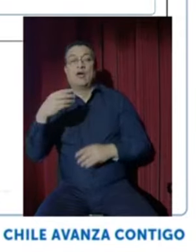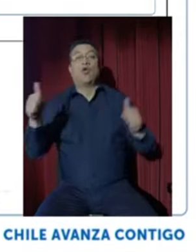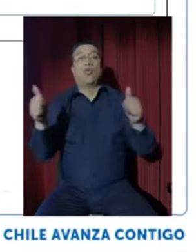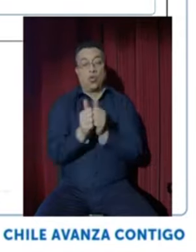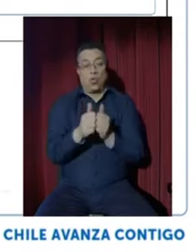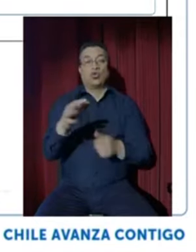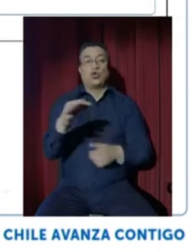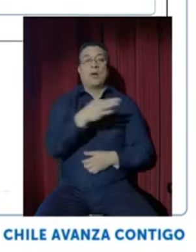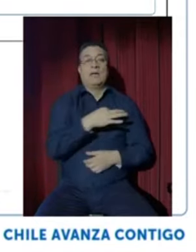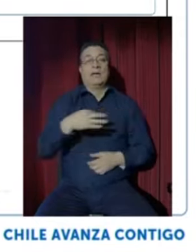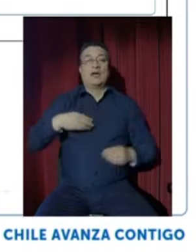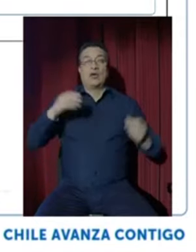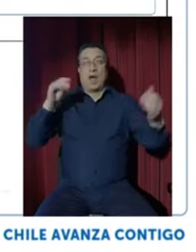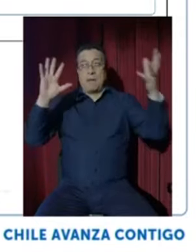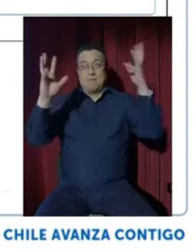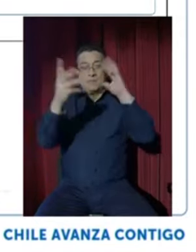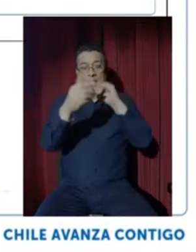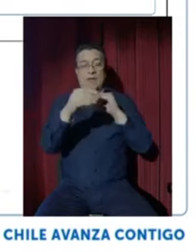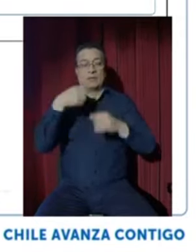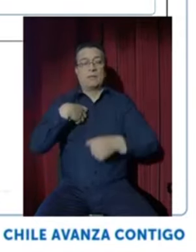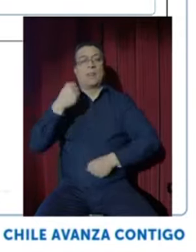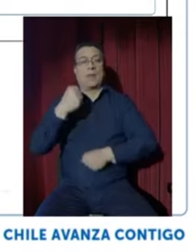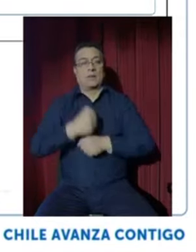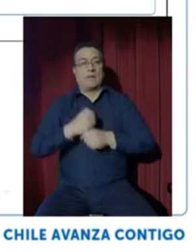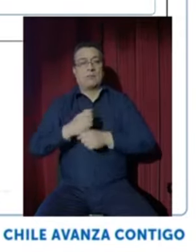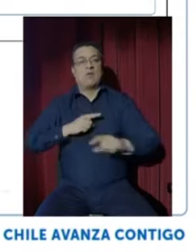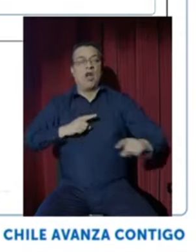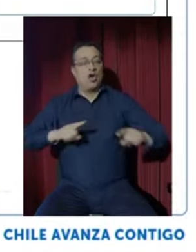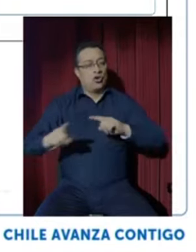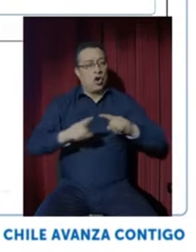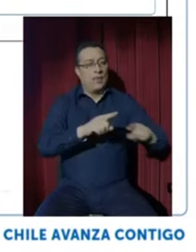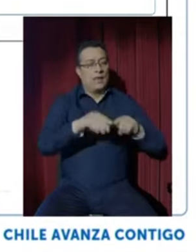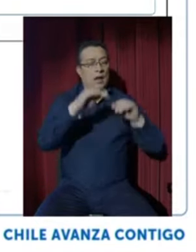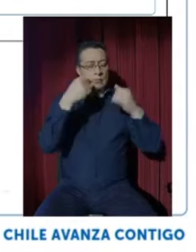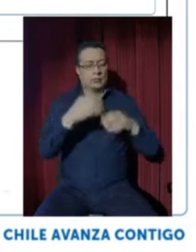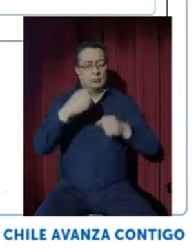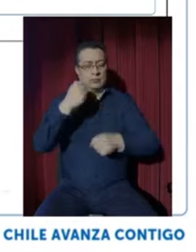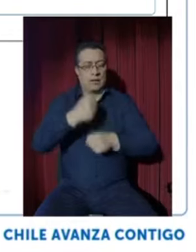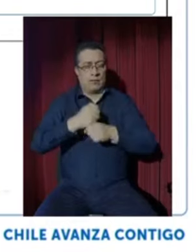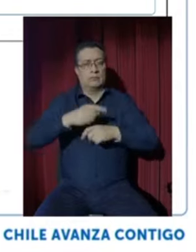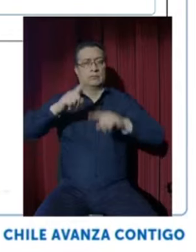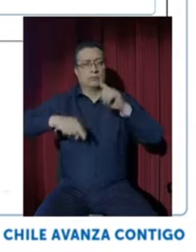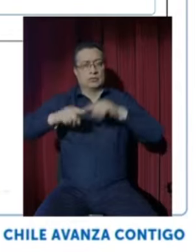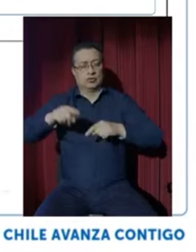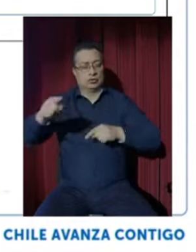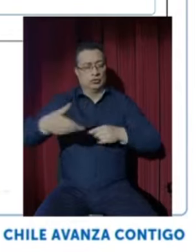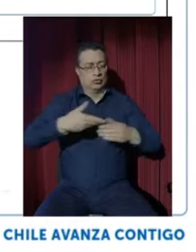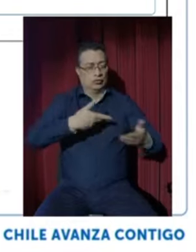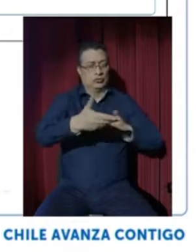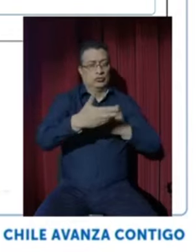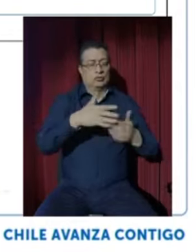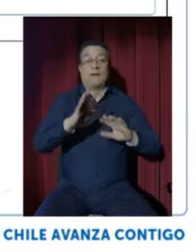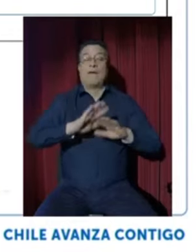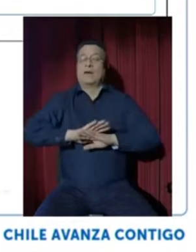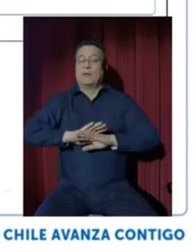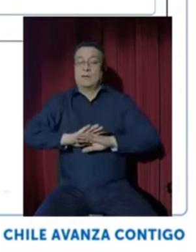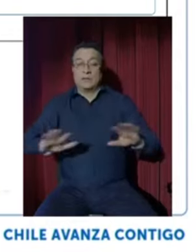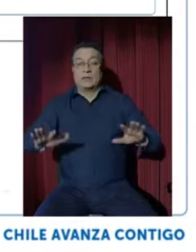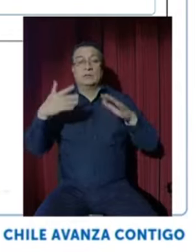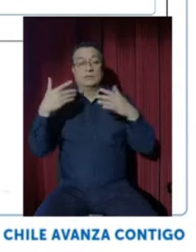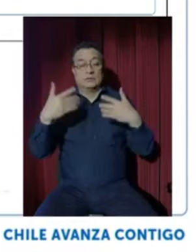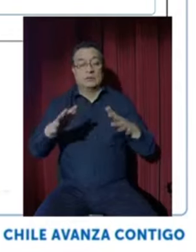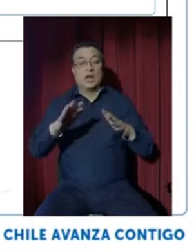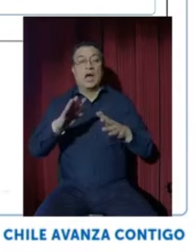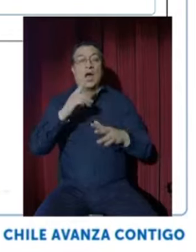el Ministerio de medio ambiente tener una labor muy coordinada para aplicar esta labor en el territorio eh terminar con